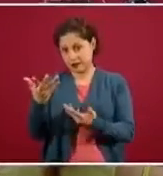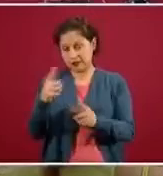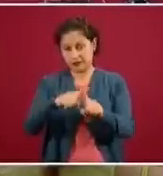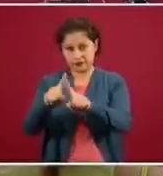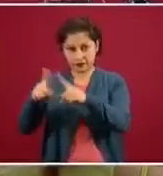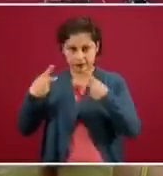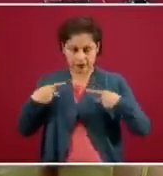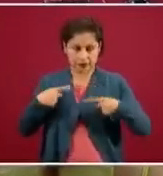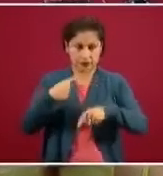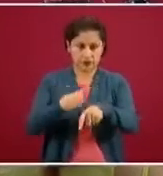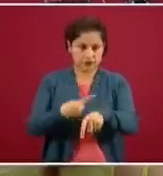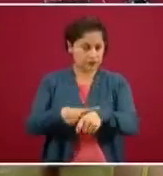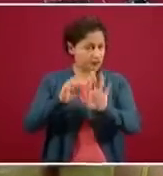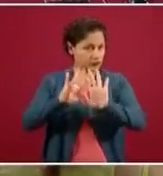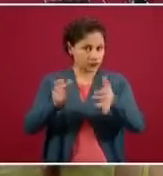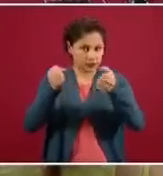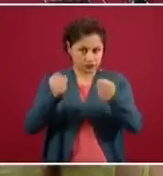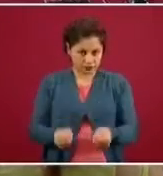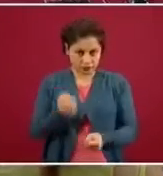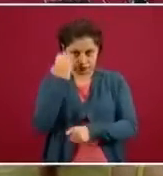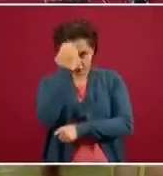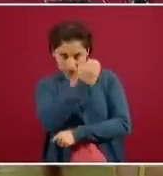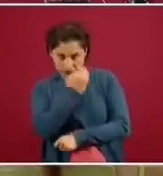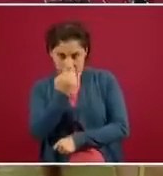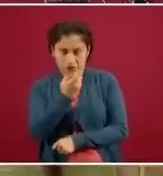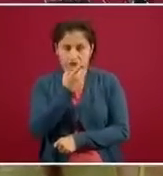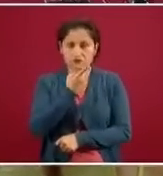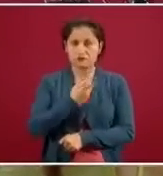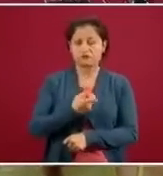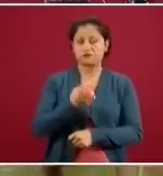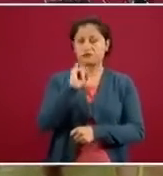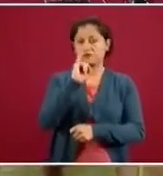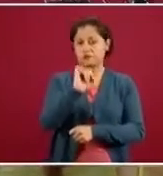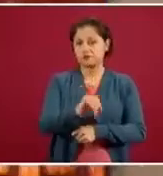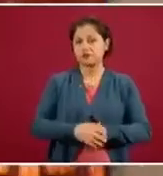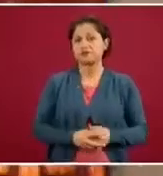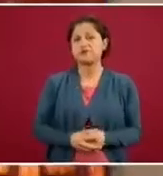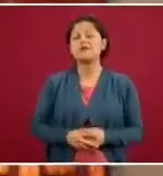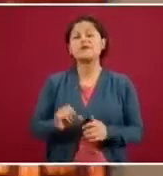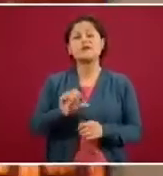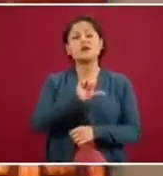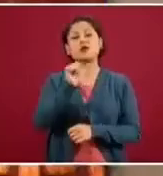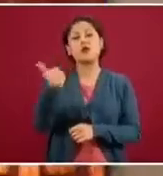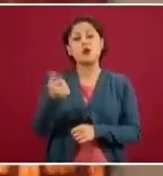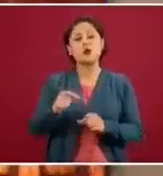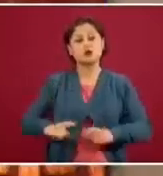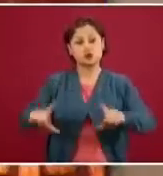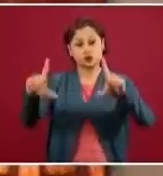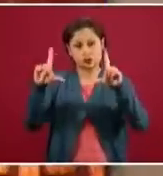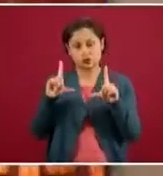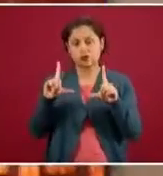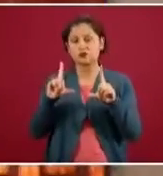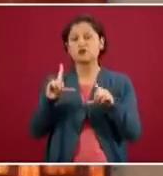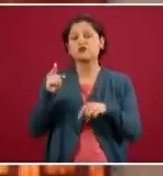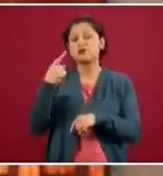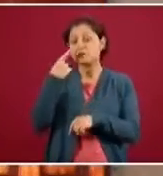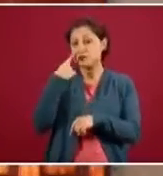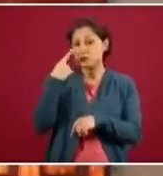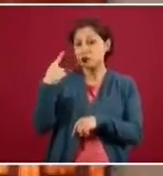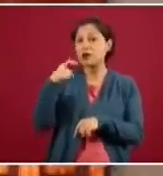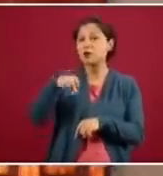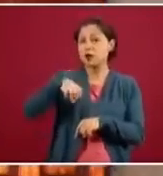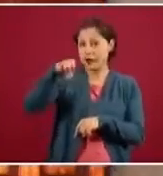siguiente diapositiva, por favor, vemos un poco también la distribución de lo que estamos viendo en los grupos de